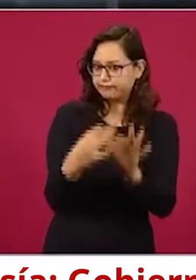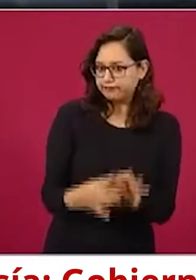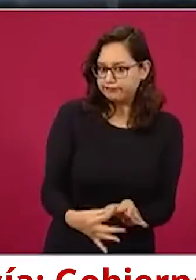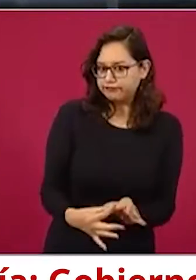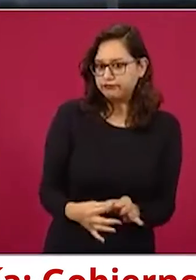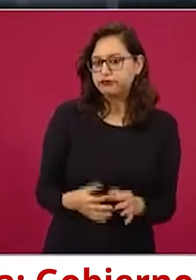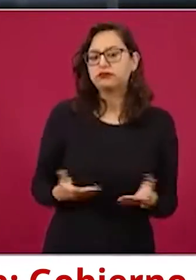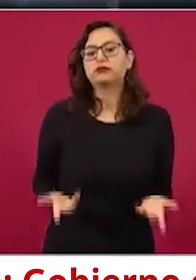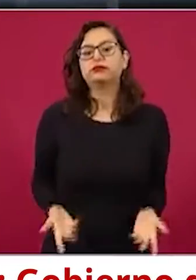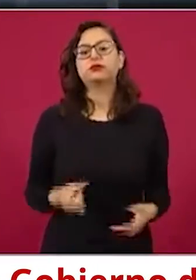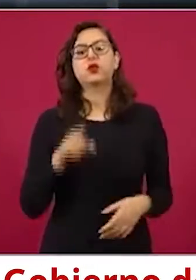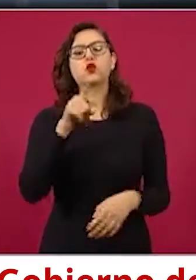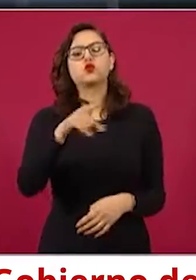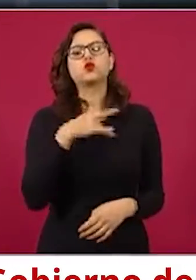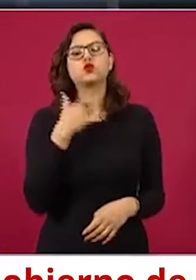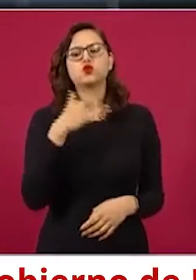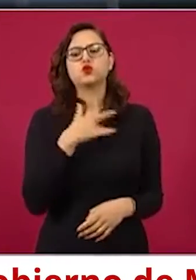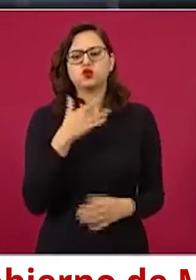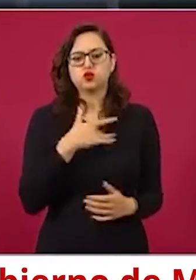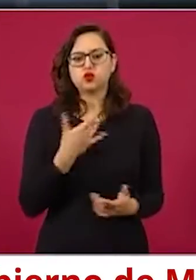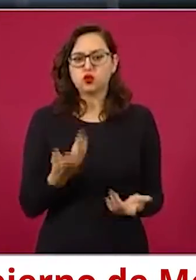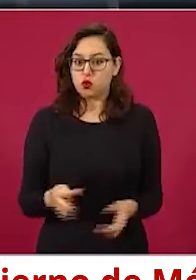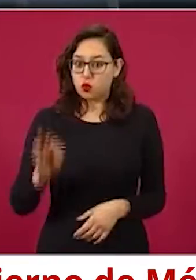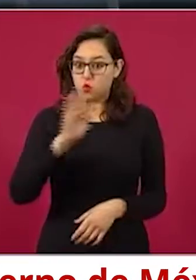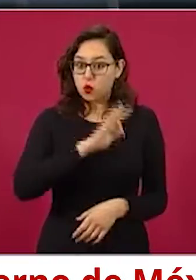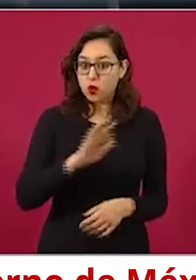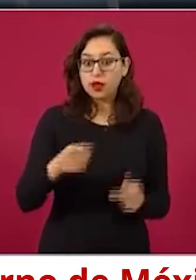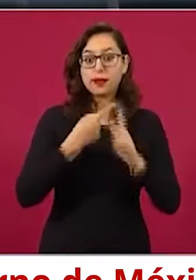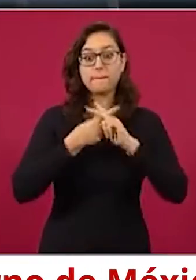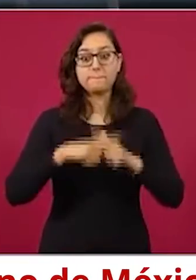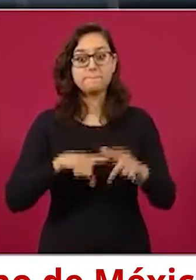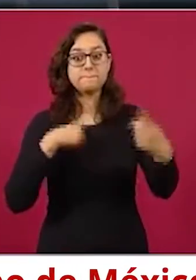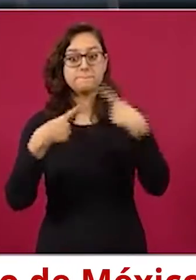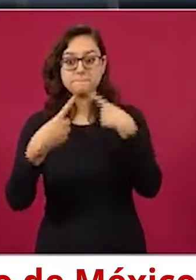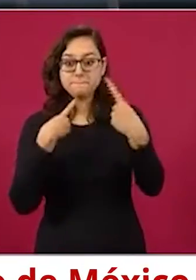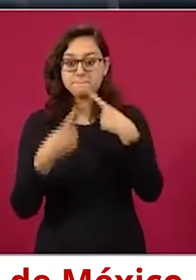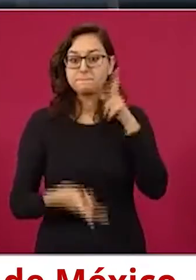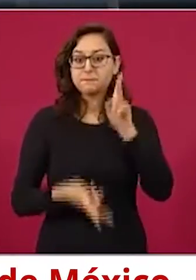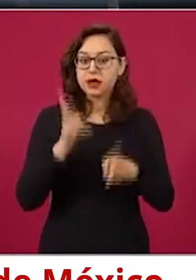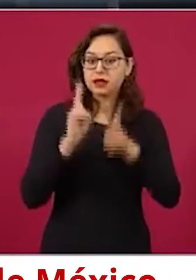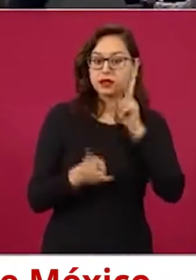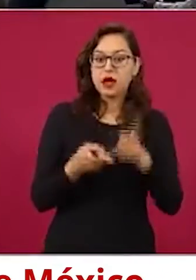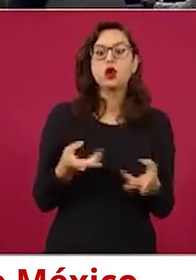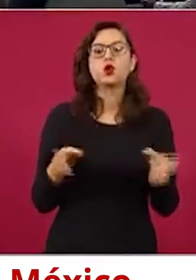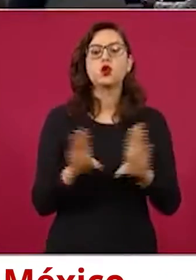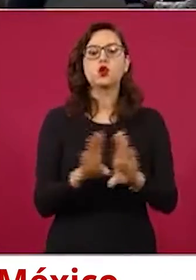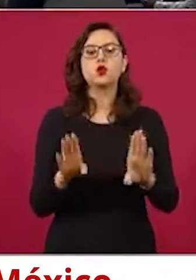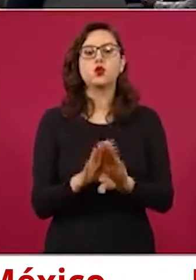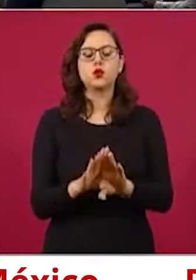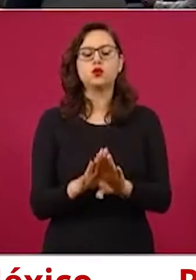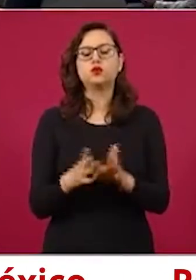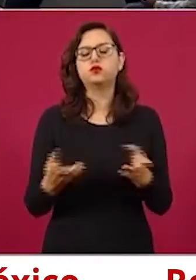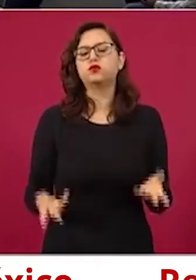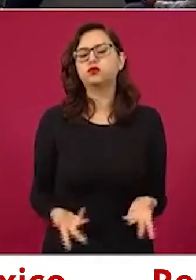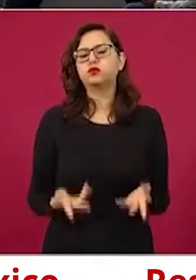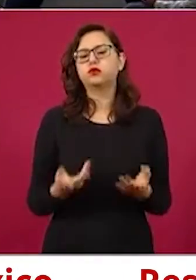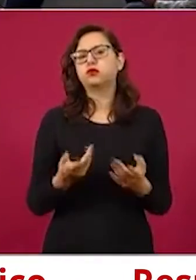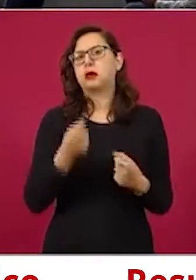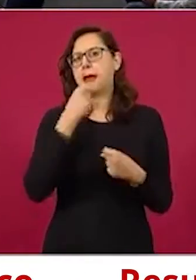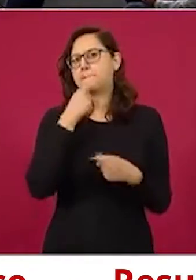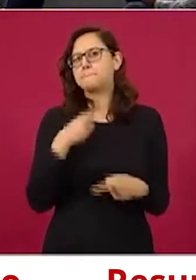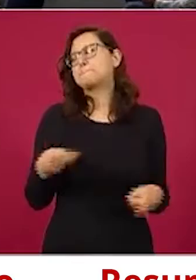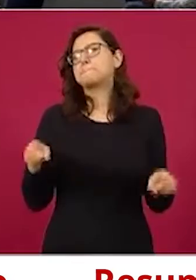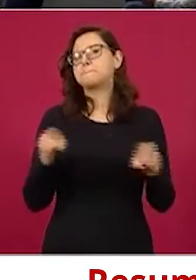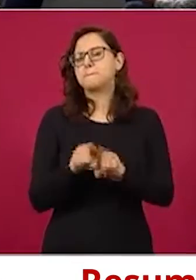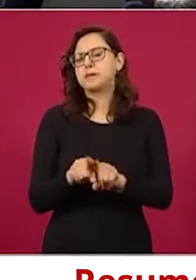este tema el panel de las energías renovables, las energías limpias, y cómo lo va a abordar, y también si se consideraría, por